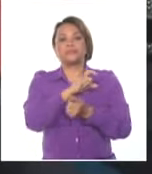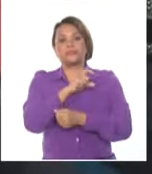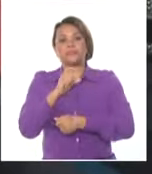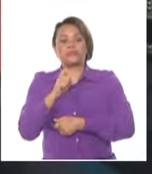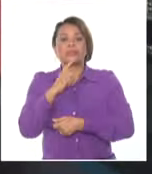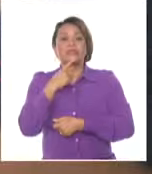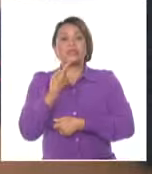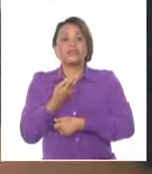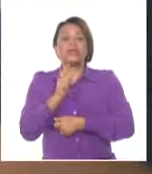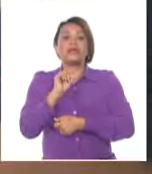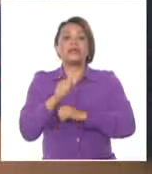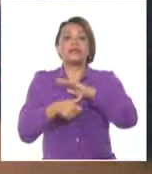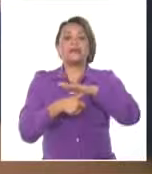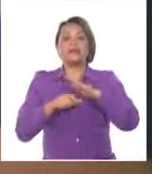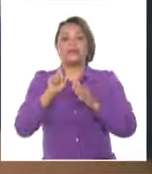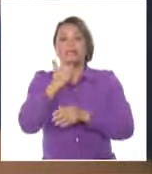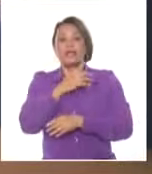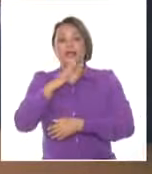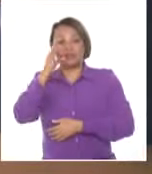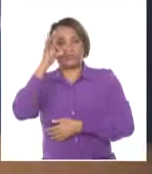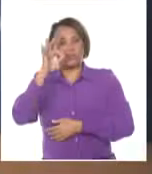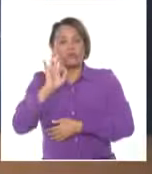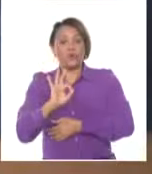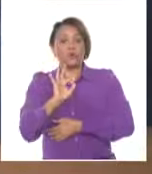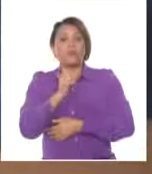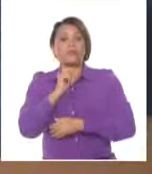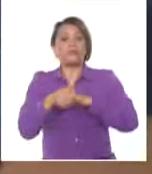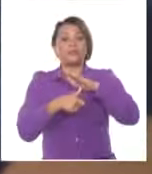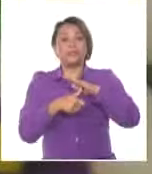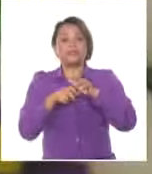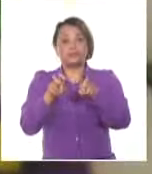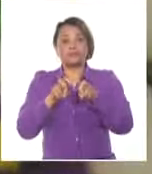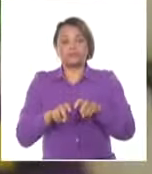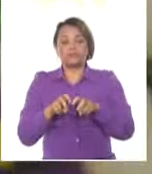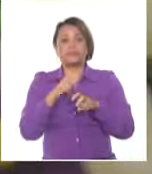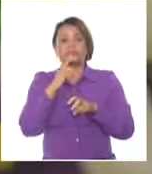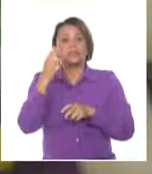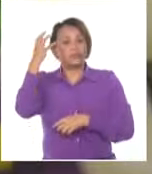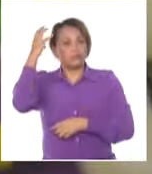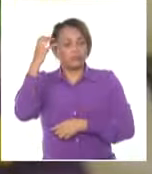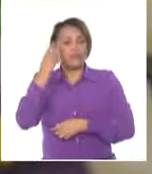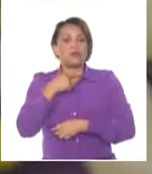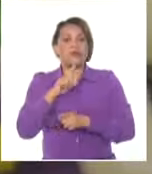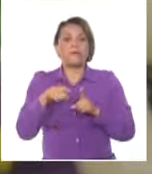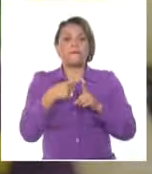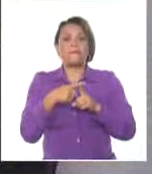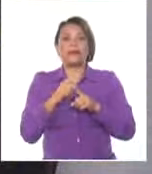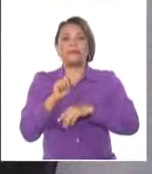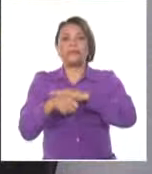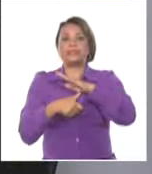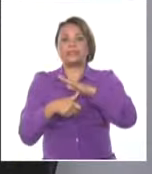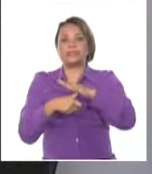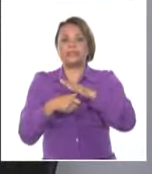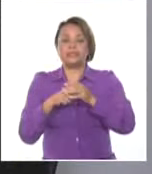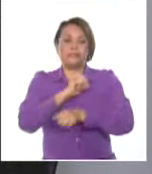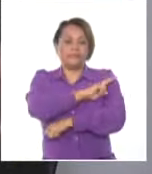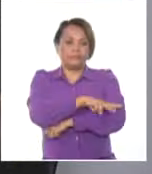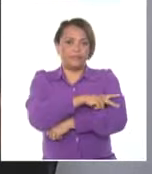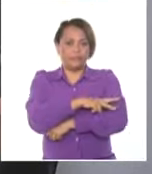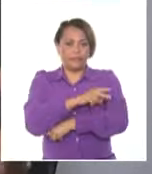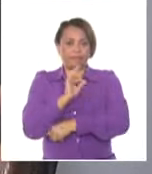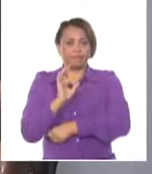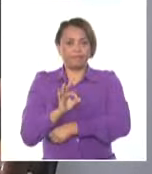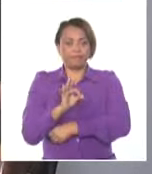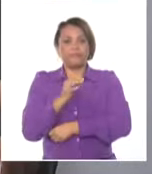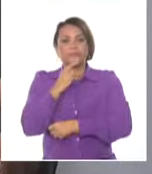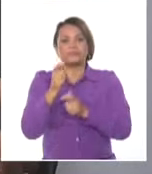Hernández, presidente de la Asamblea Nacional del Poder Popular y del Consejo de Estado, y la presidenta del Senado de Granada, Décima Williams, en el